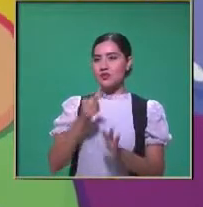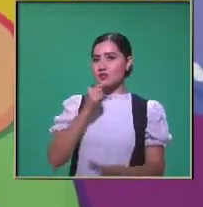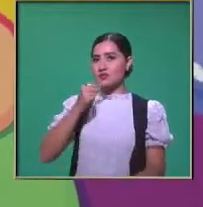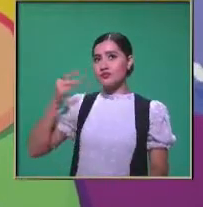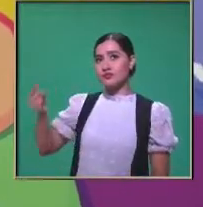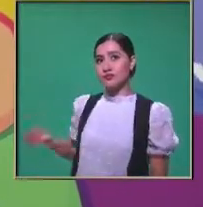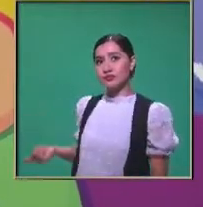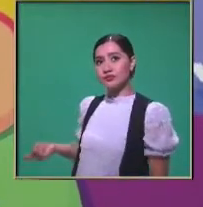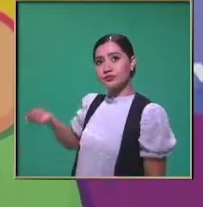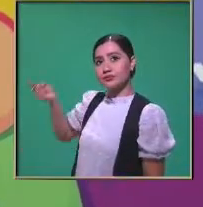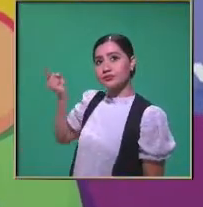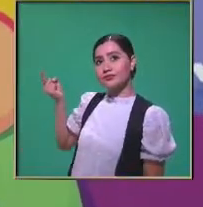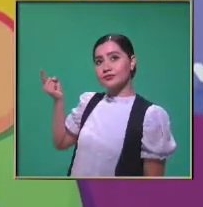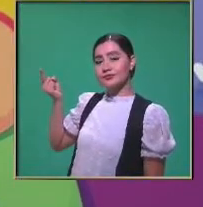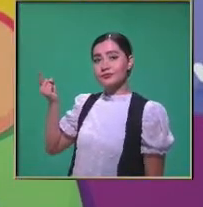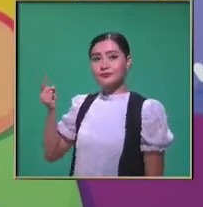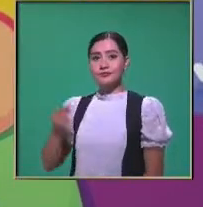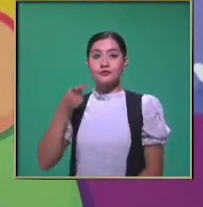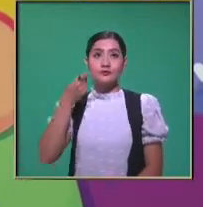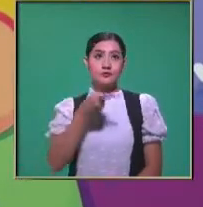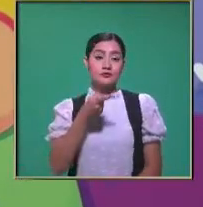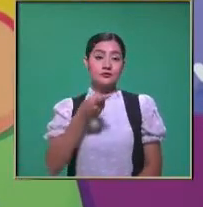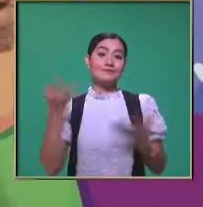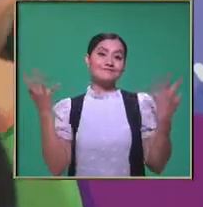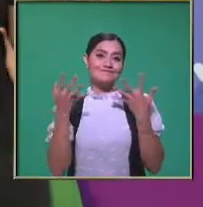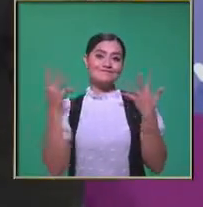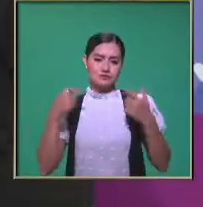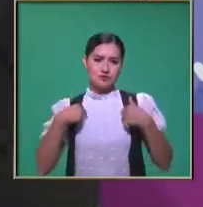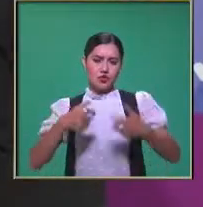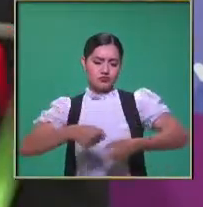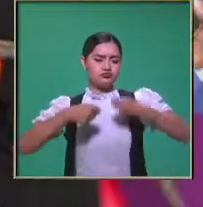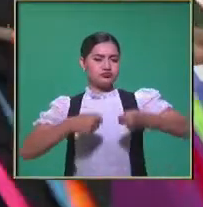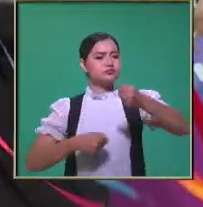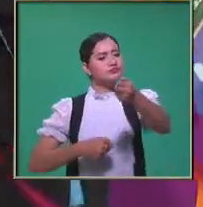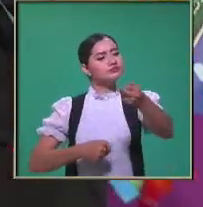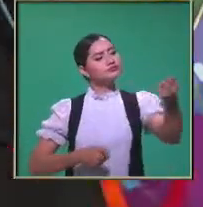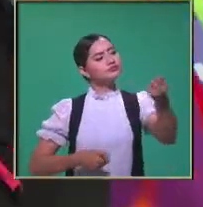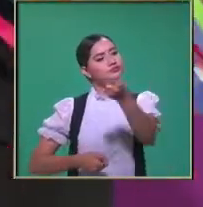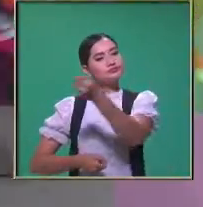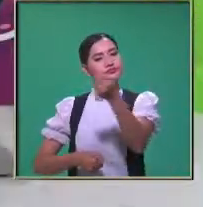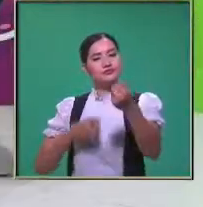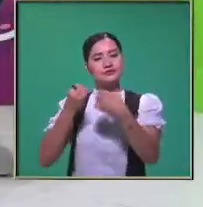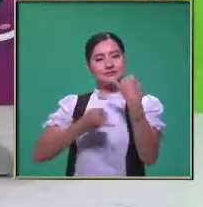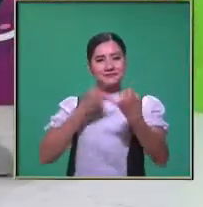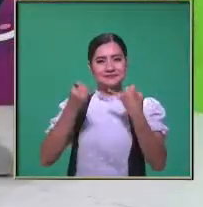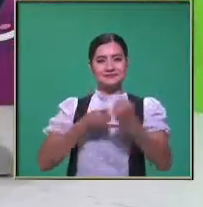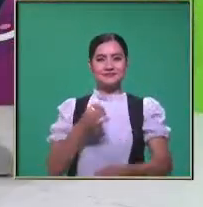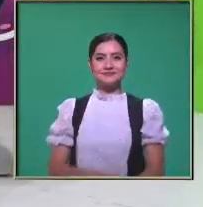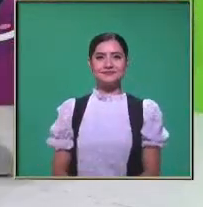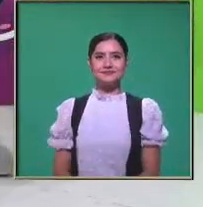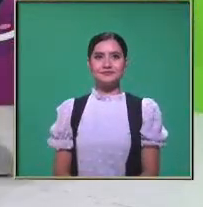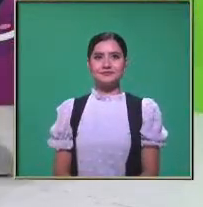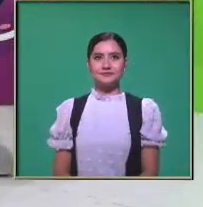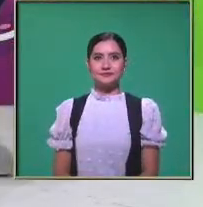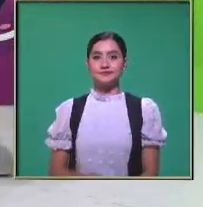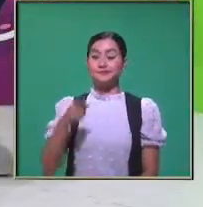probablemente va a querer él ser quien haga el efecto. Por eso les decimos que tengan la precaución, ¿verdad? Porque él va a querer